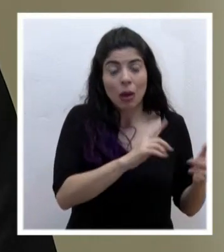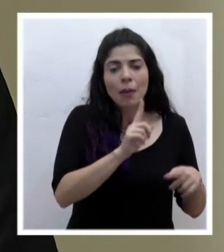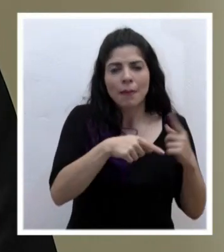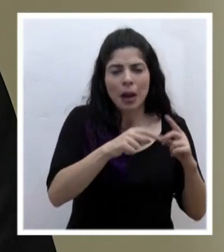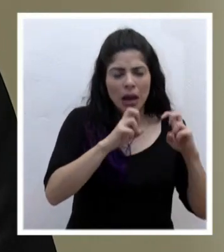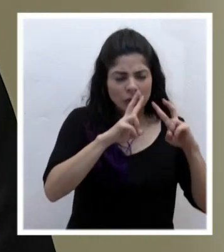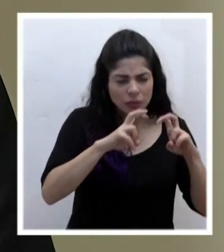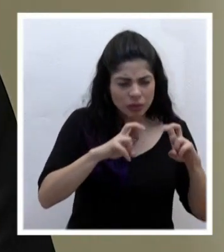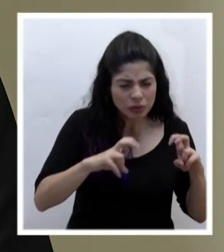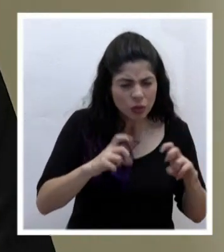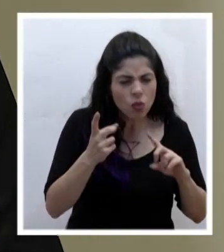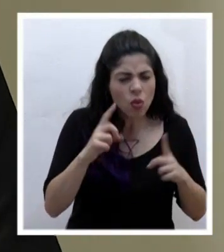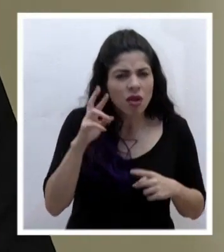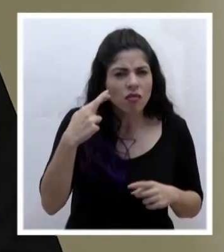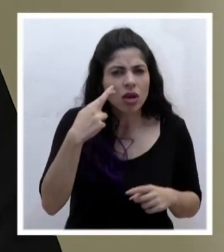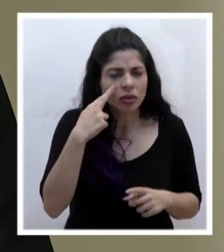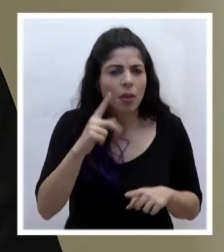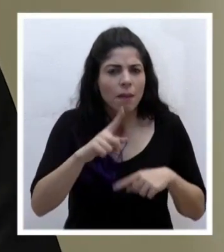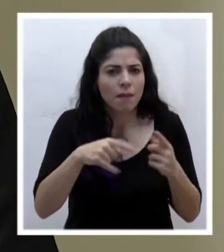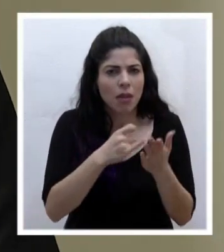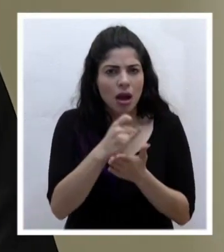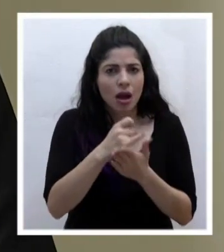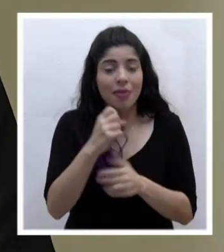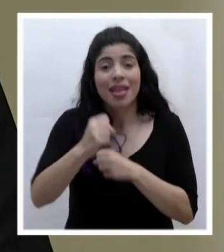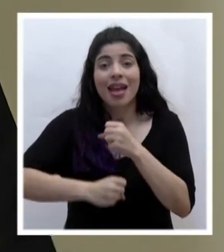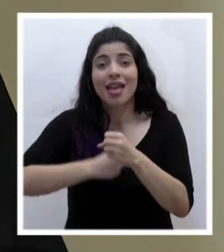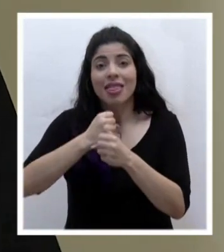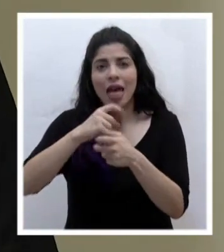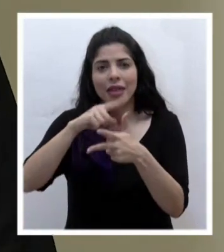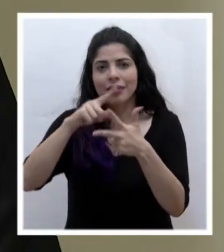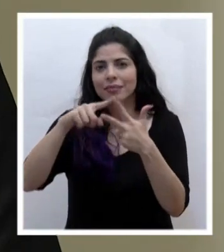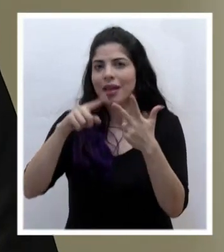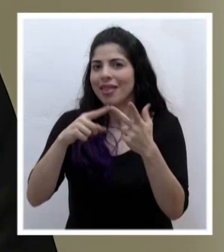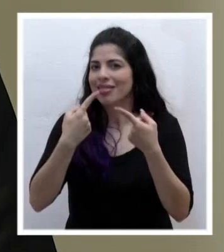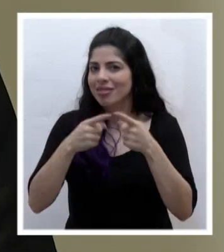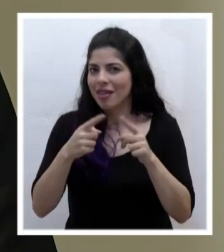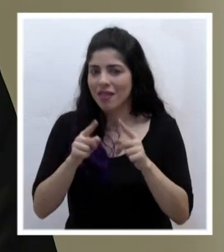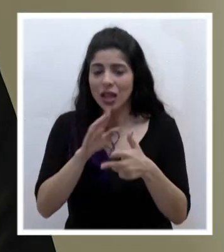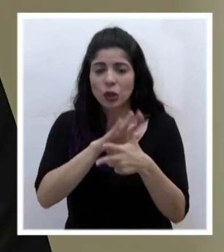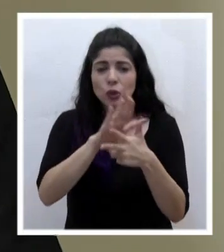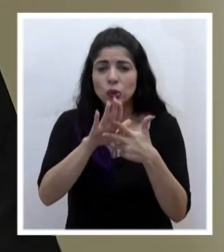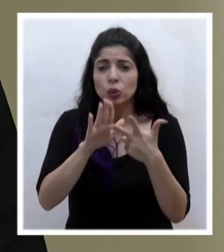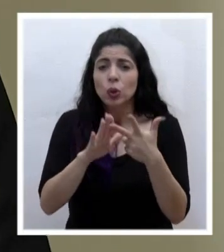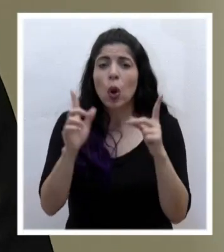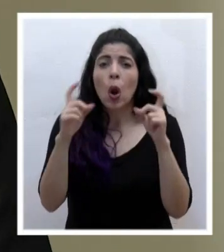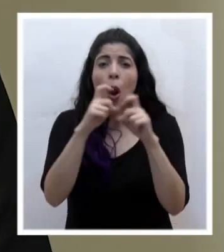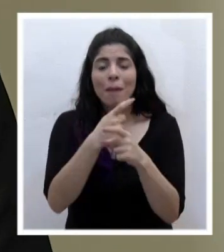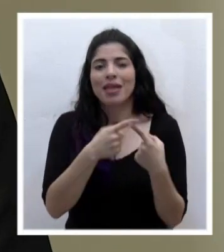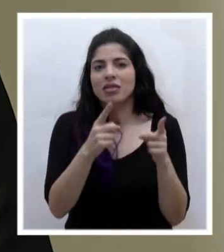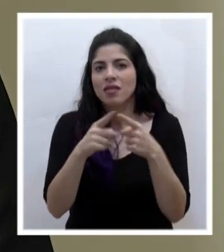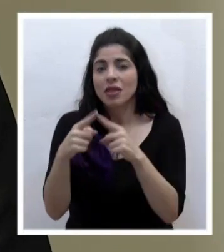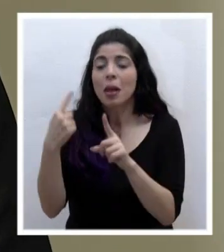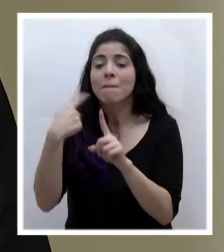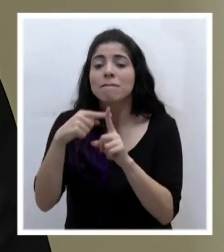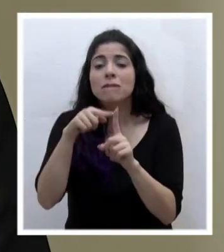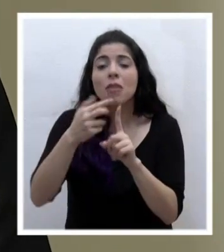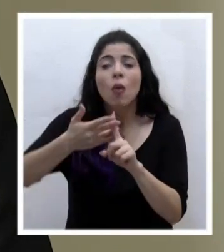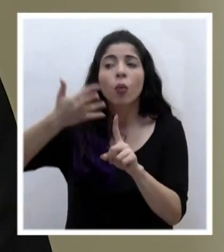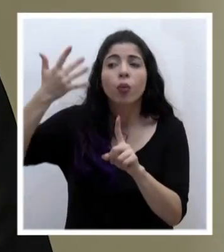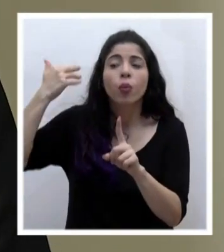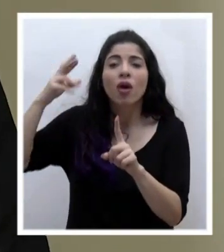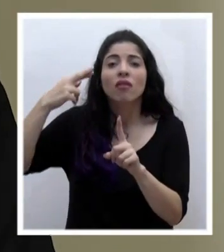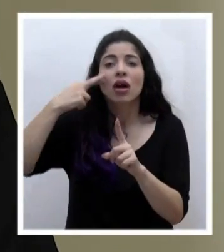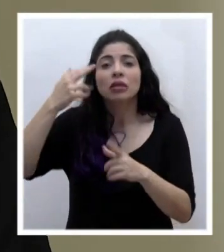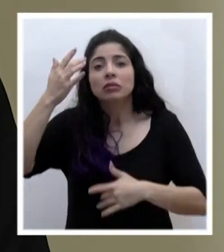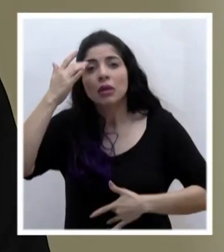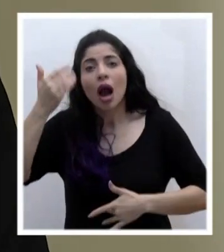objetivamente para determinar las causas. Los rangos de edades son diferentes, las complicaciones son diferentes, así como las patologías y las comorbilidades que